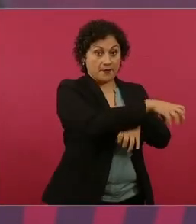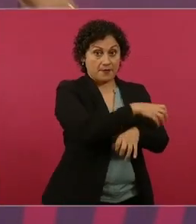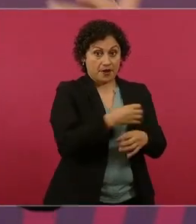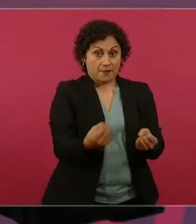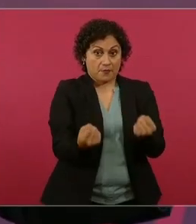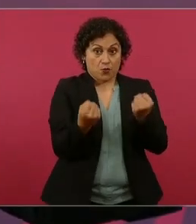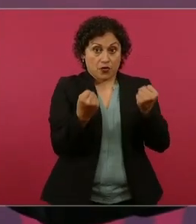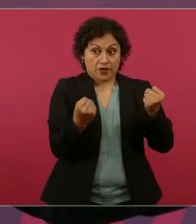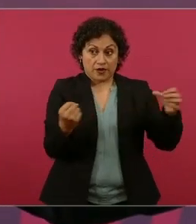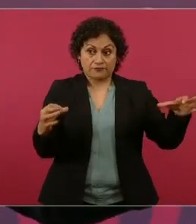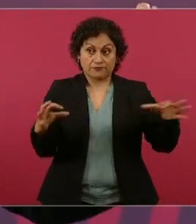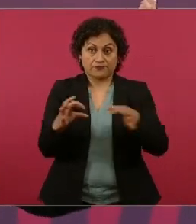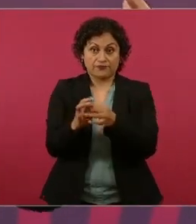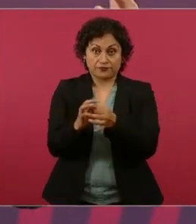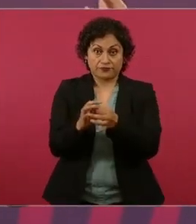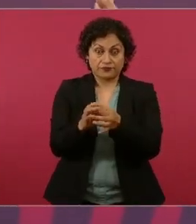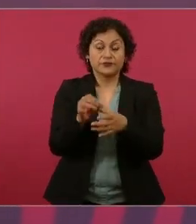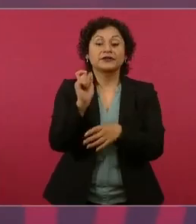que